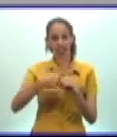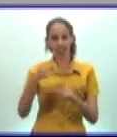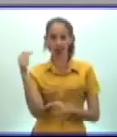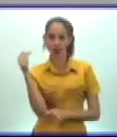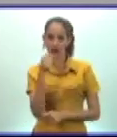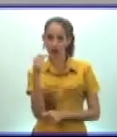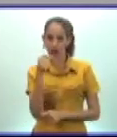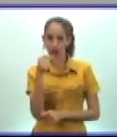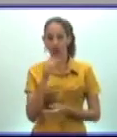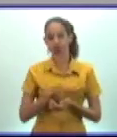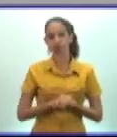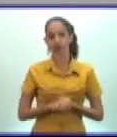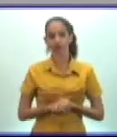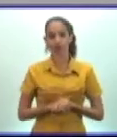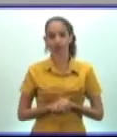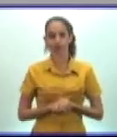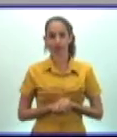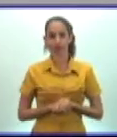que aparezca.